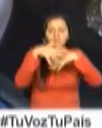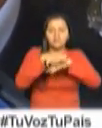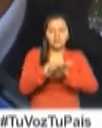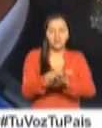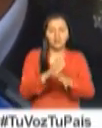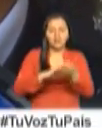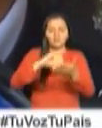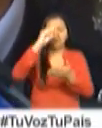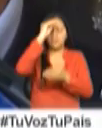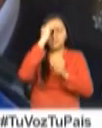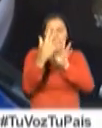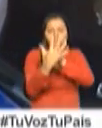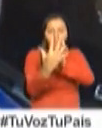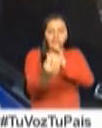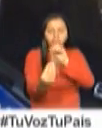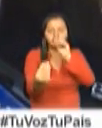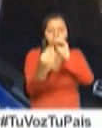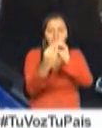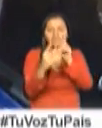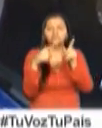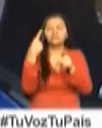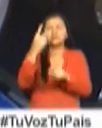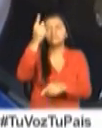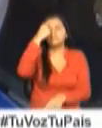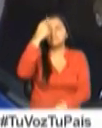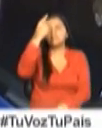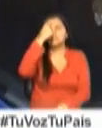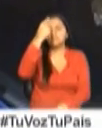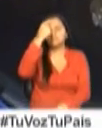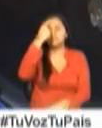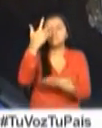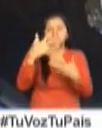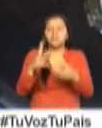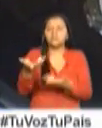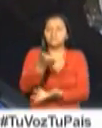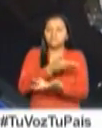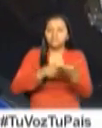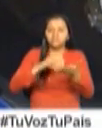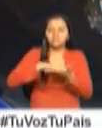que a la adquisición, a la simple adquisición de un cúmulo de conocimientos que después